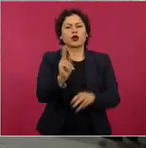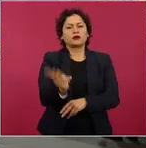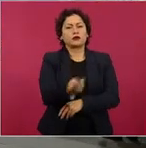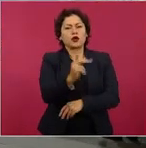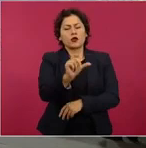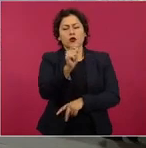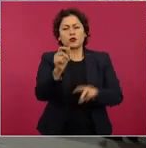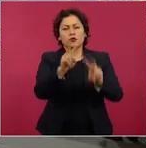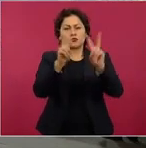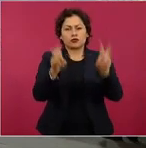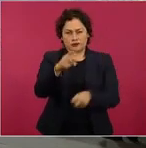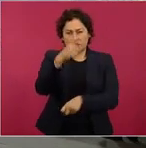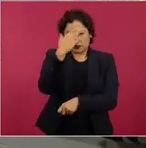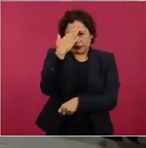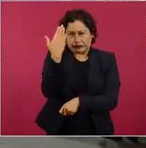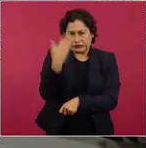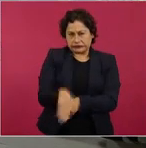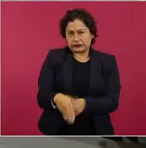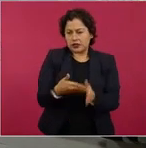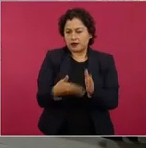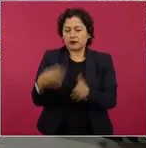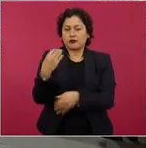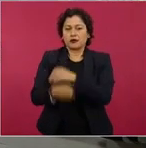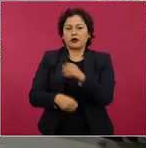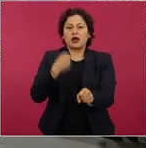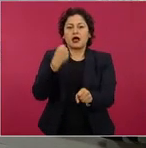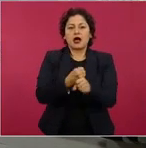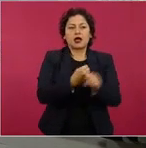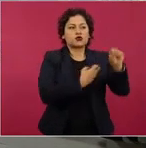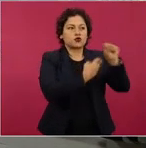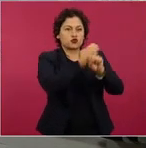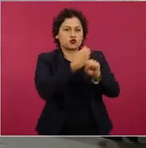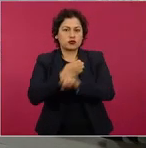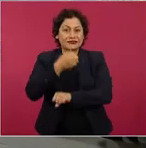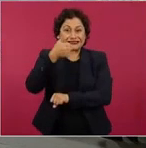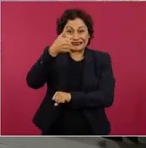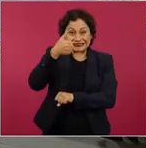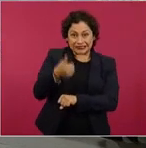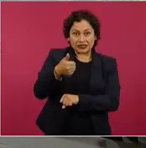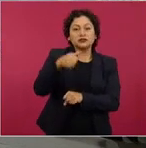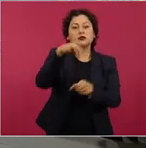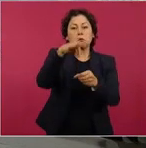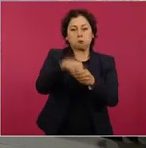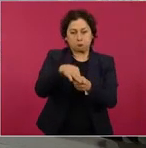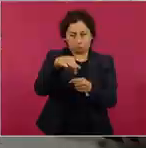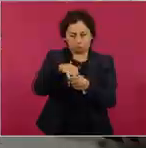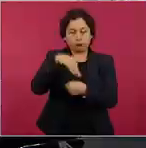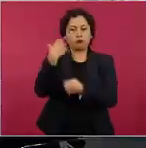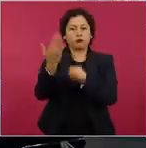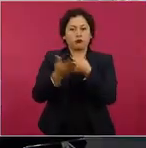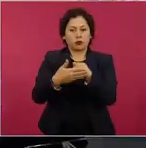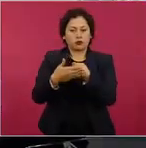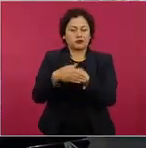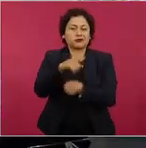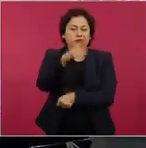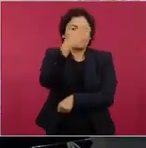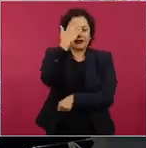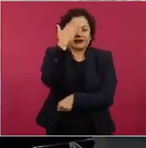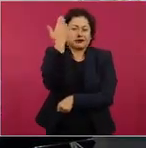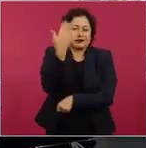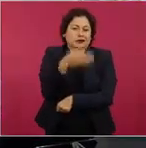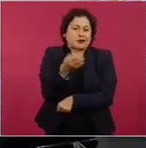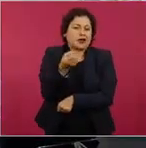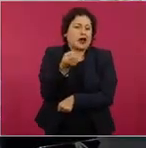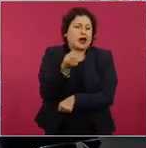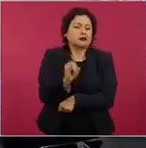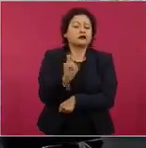año hay elecciones en 6 entidades federativas. Presidente, como siempre que hay elecciones, salen a relucir pues todo tipo